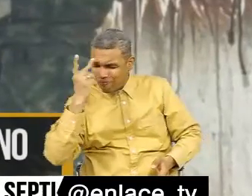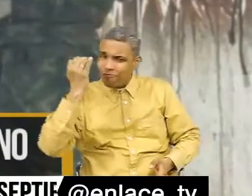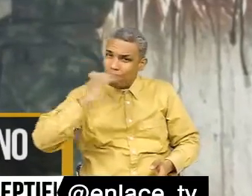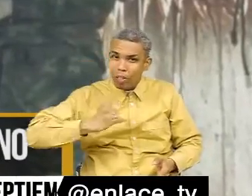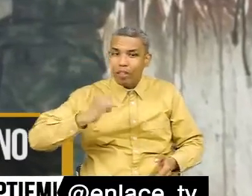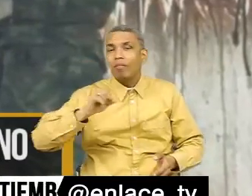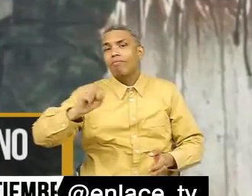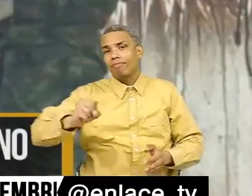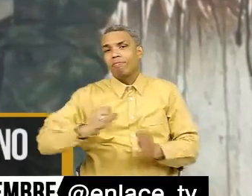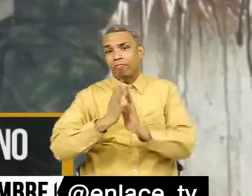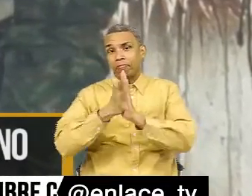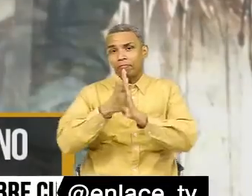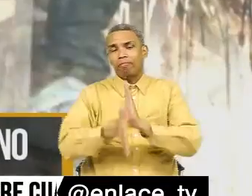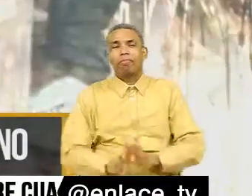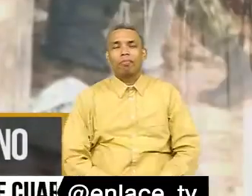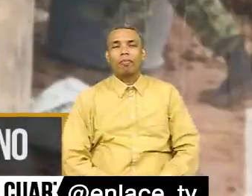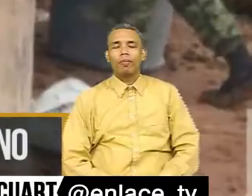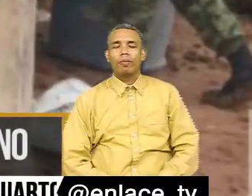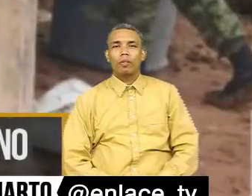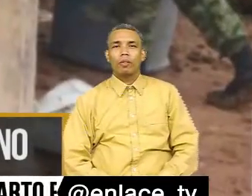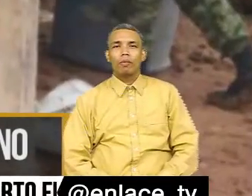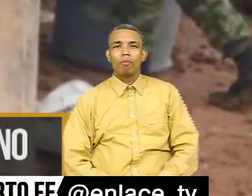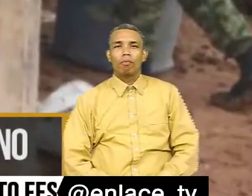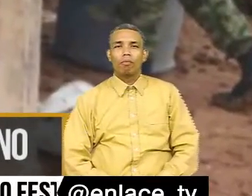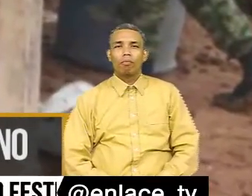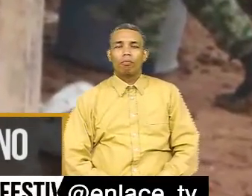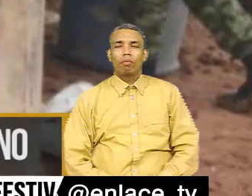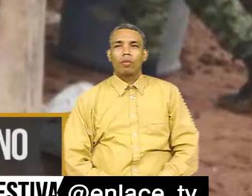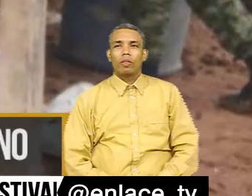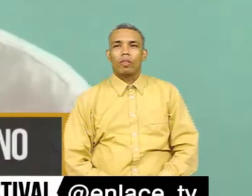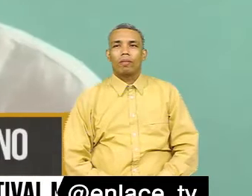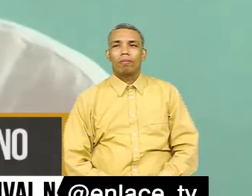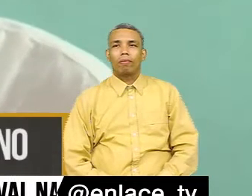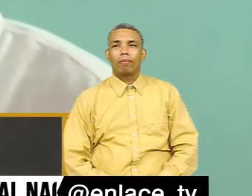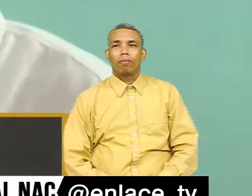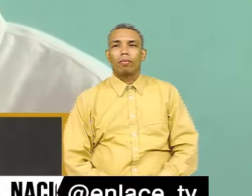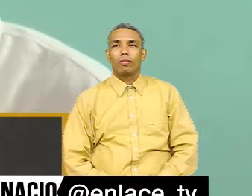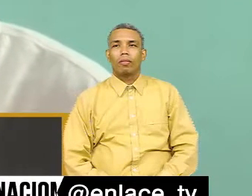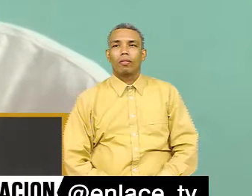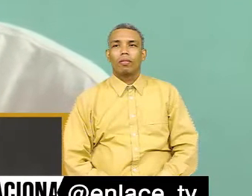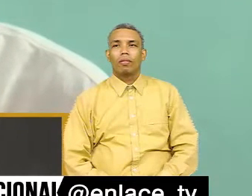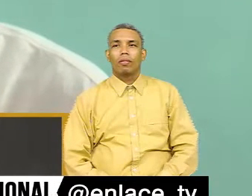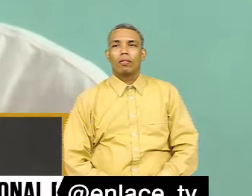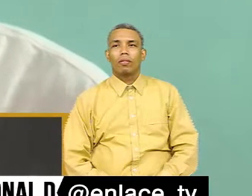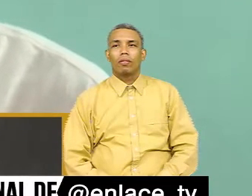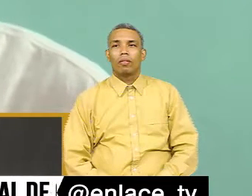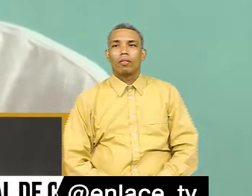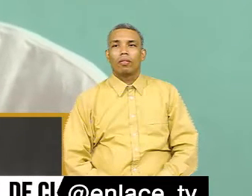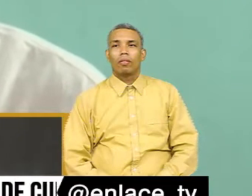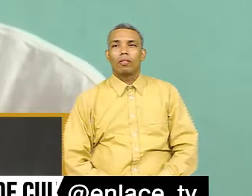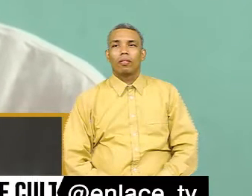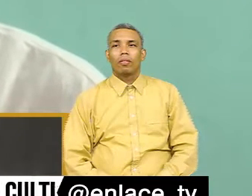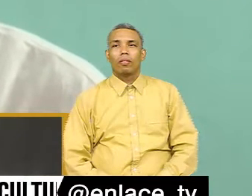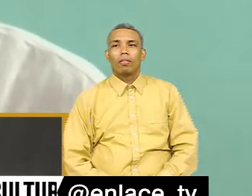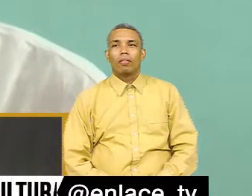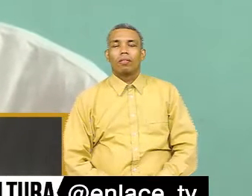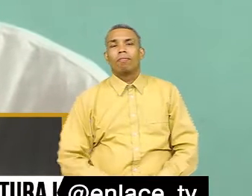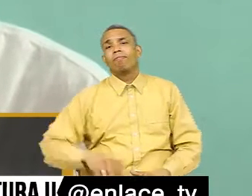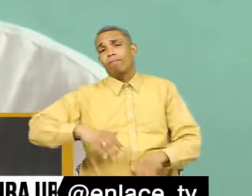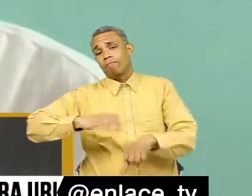donde perdió la vida un campesino en el municipio de San Pablo, sur de Bolívar. Responsabilidad directa, ¿no? Reconocer la responsabilidad directa